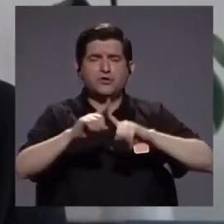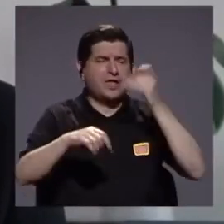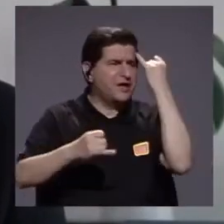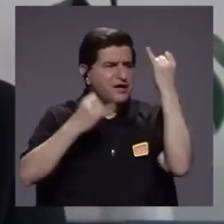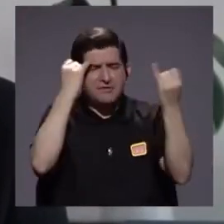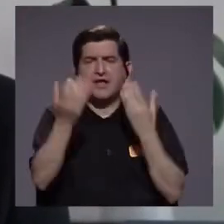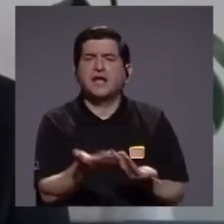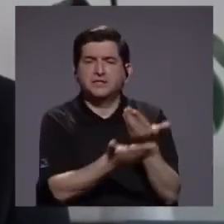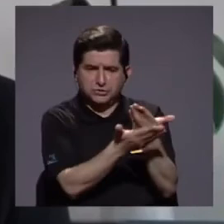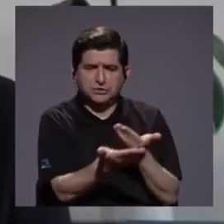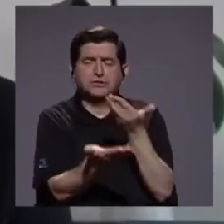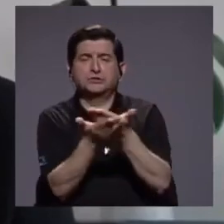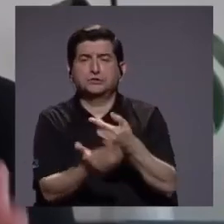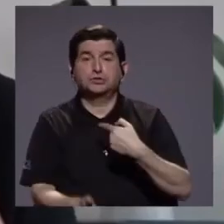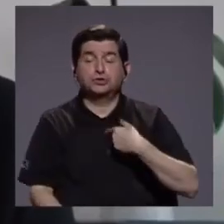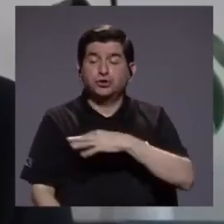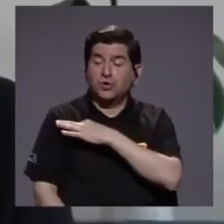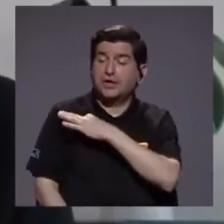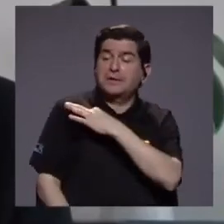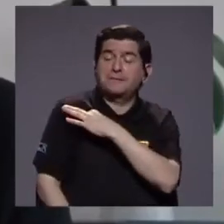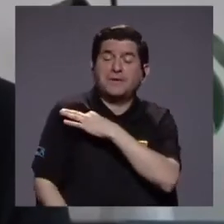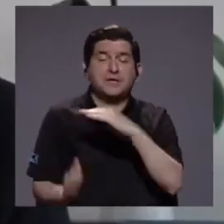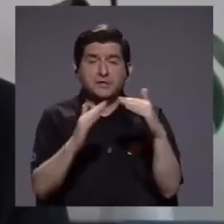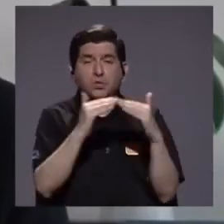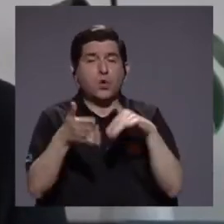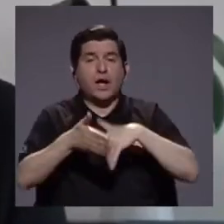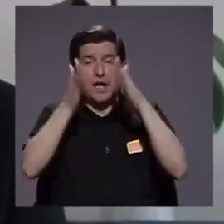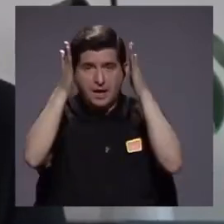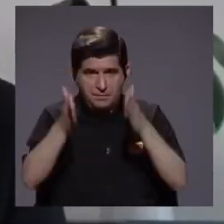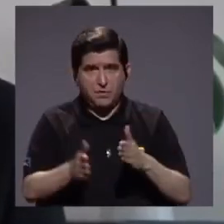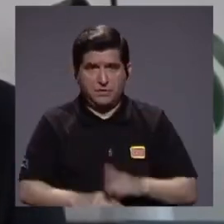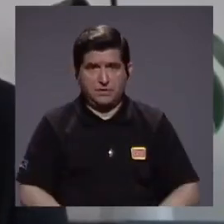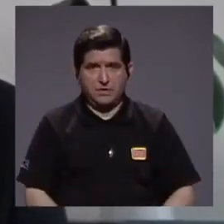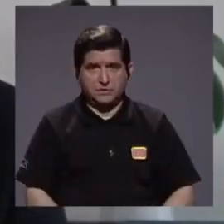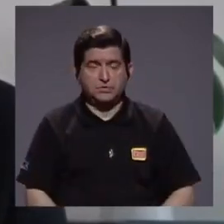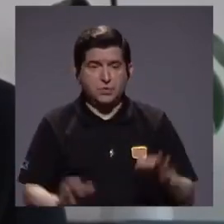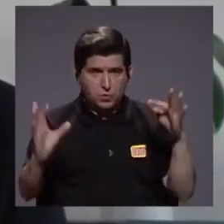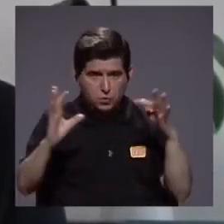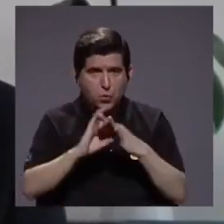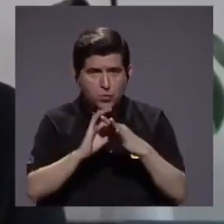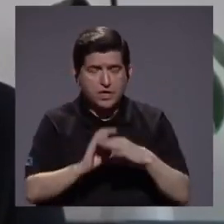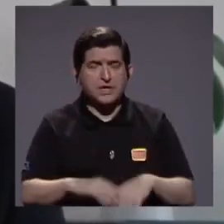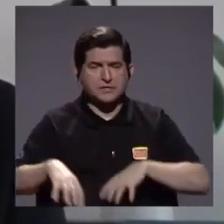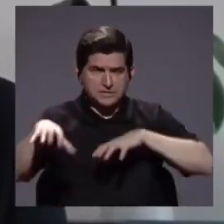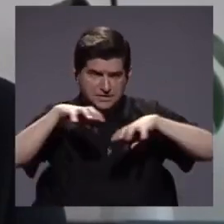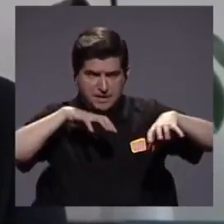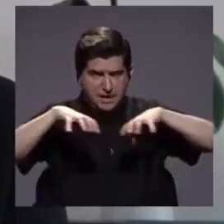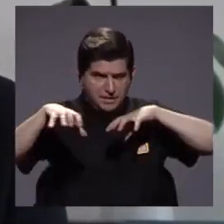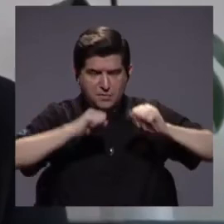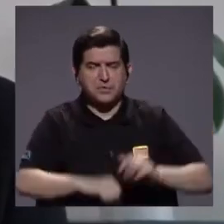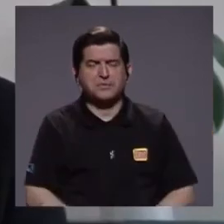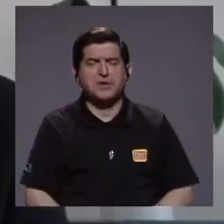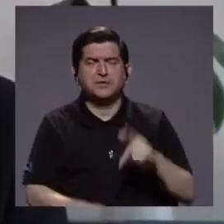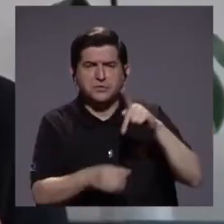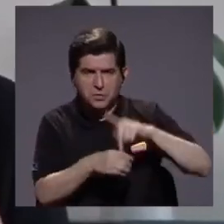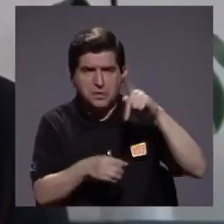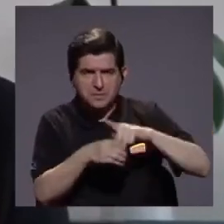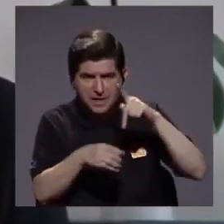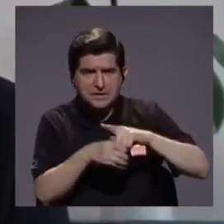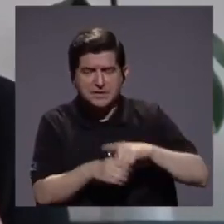ideas que proponemos. Yo invito a la población estudiantil a que se una a este gran movimiento, que